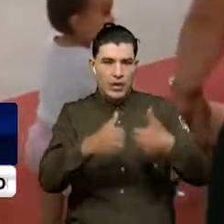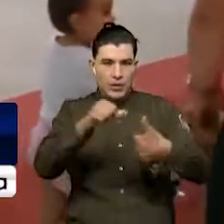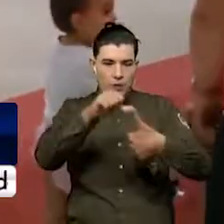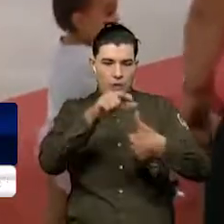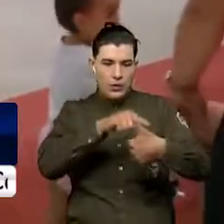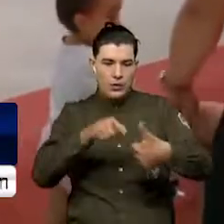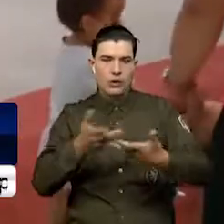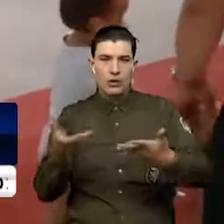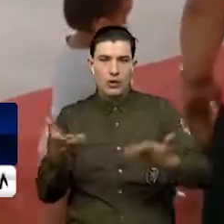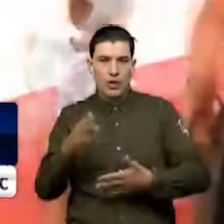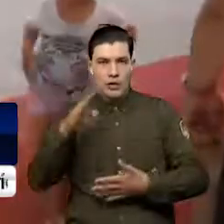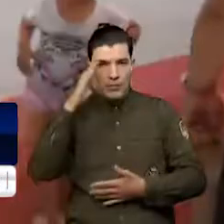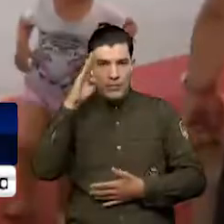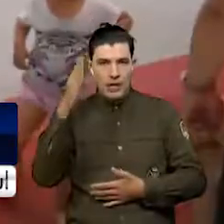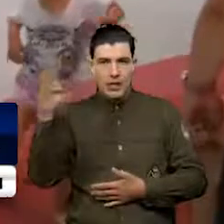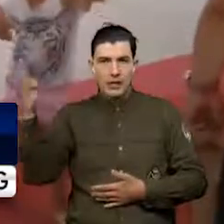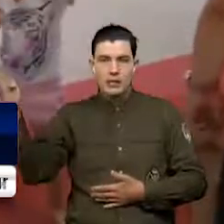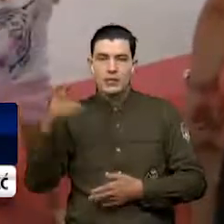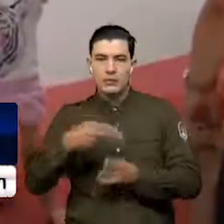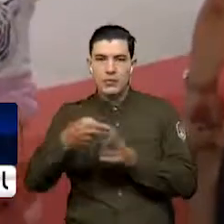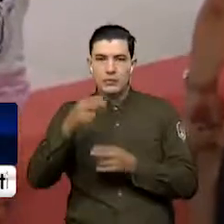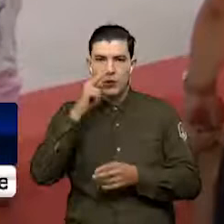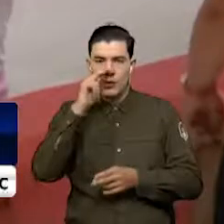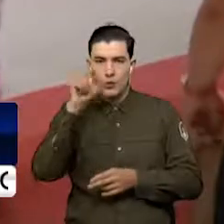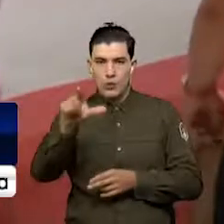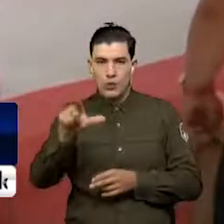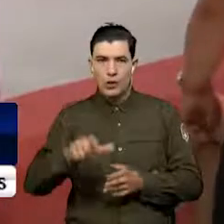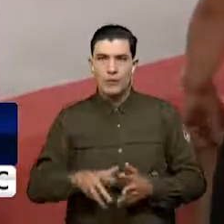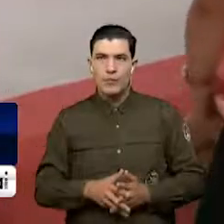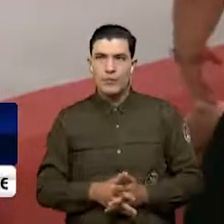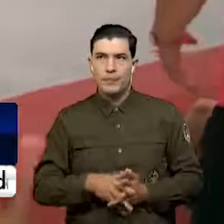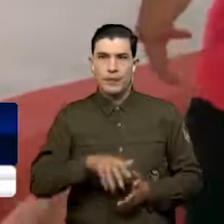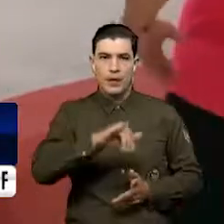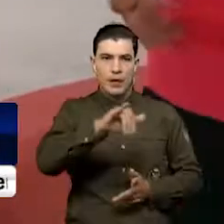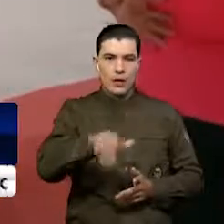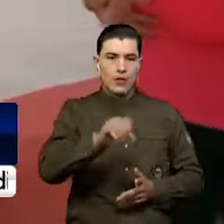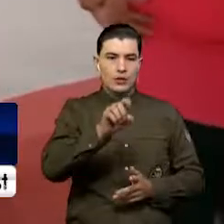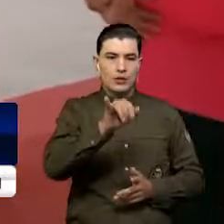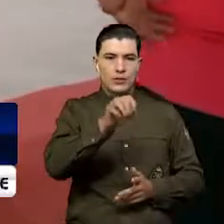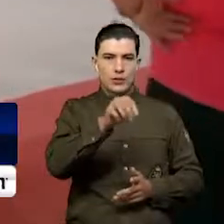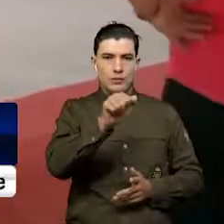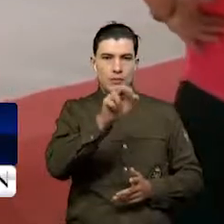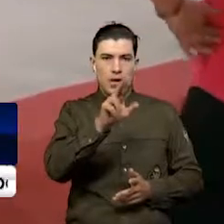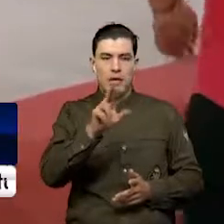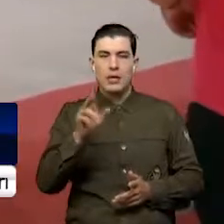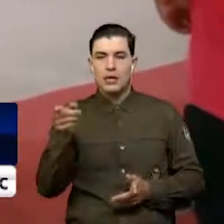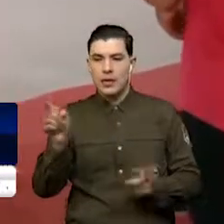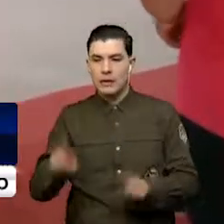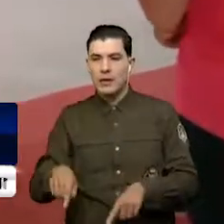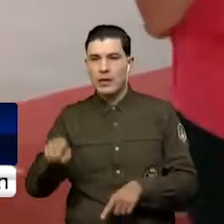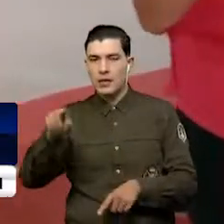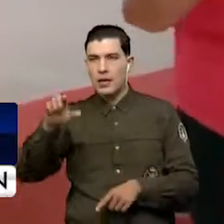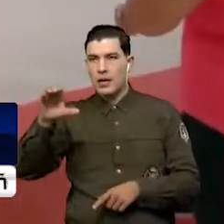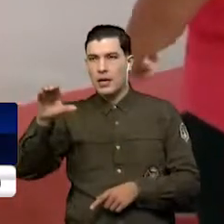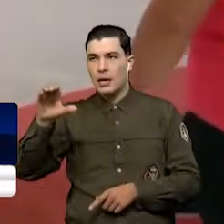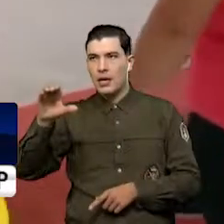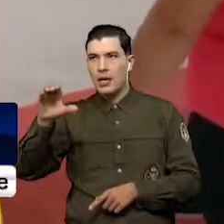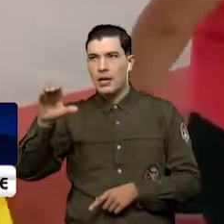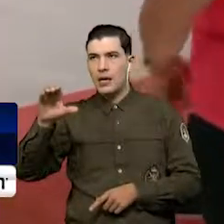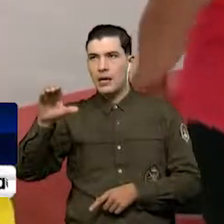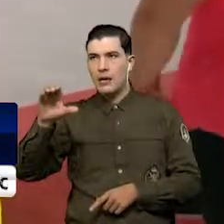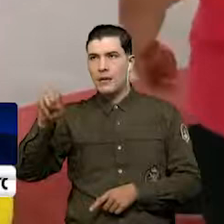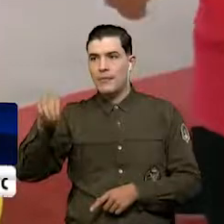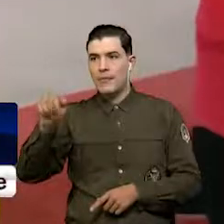barranquilla en julio jossimar y carlos tienen el cupo asegurado pero yo a chequear a yoshimar porque me